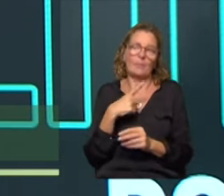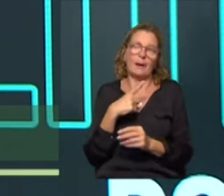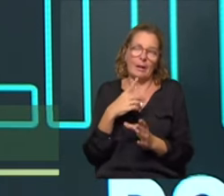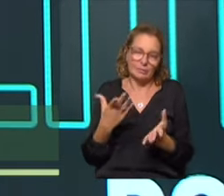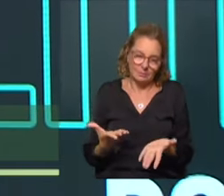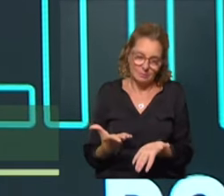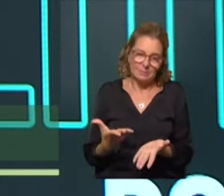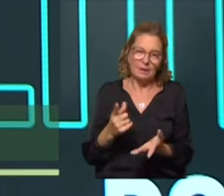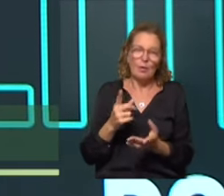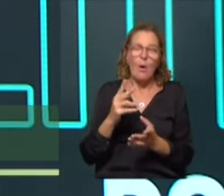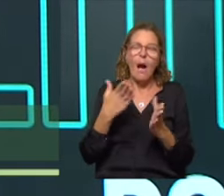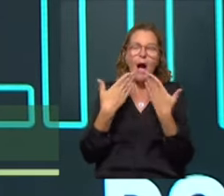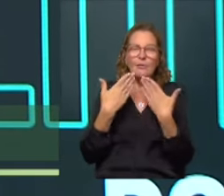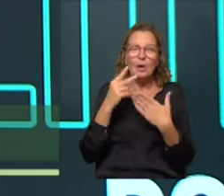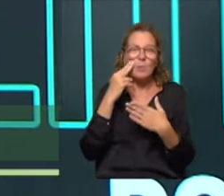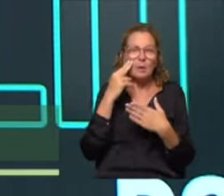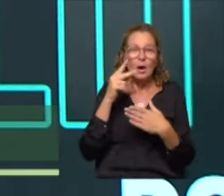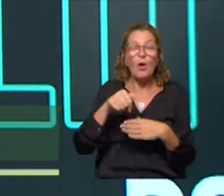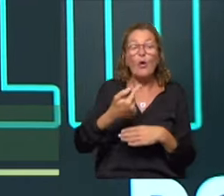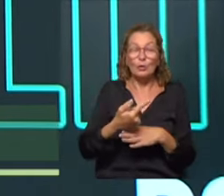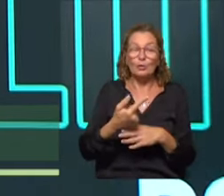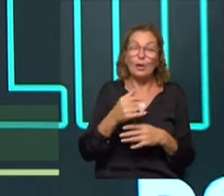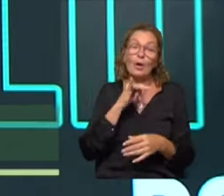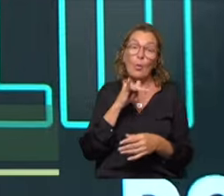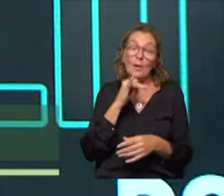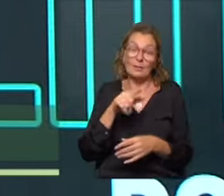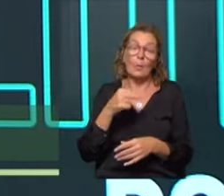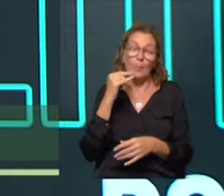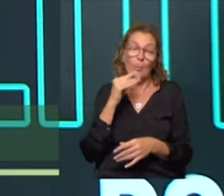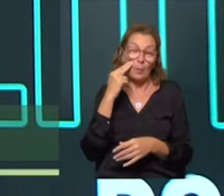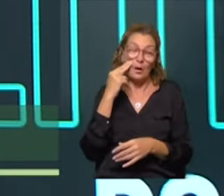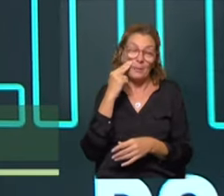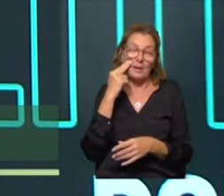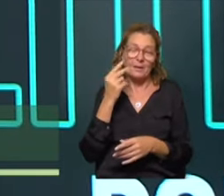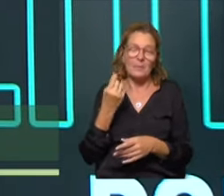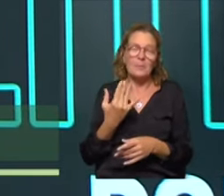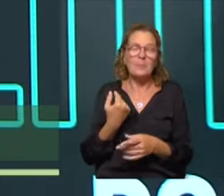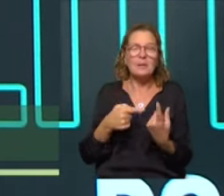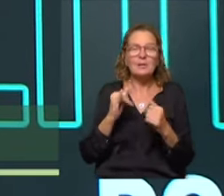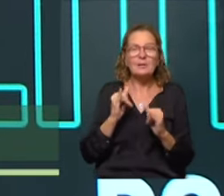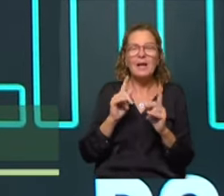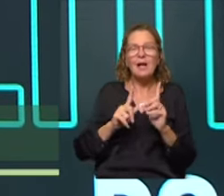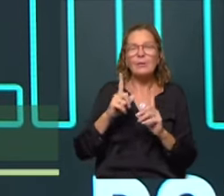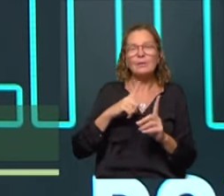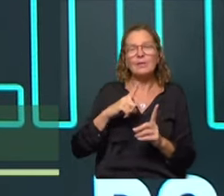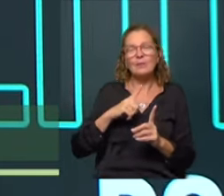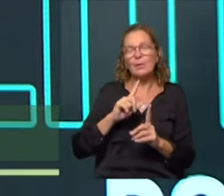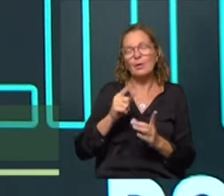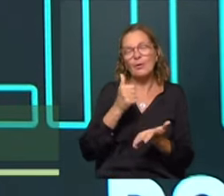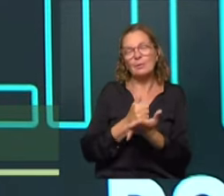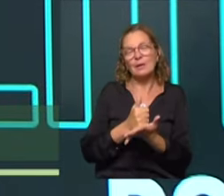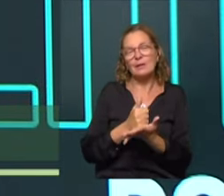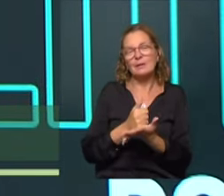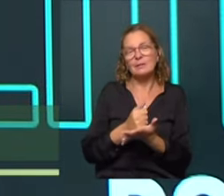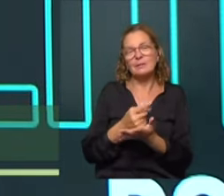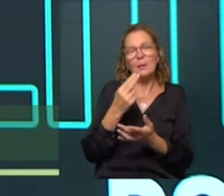no hable de los problemas, para eso hay otros que lo cuenten, digamos, ¿no? Pero hay algunos que era esperable que no tuvieran. Los casos